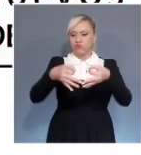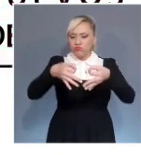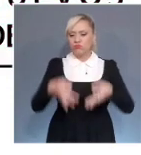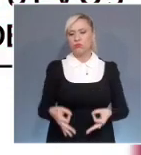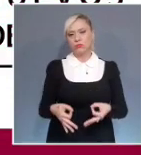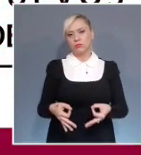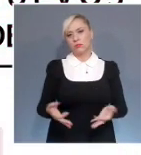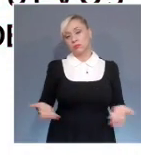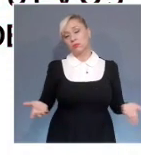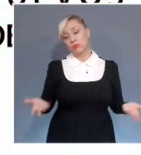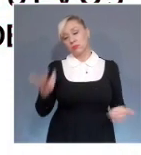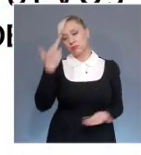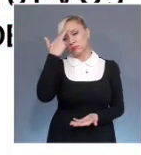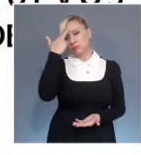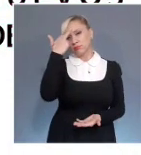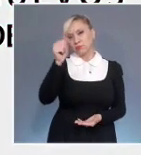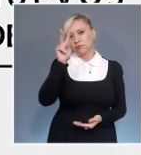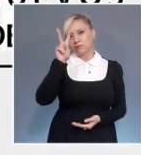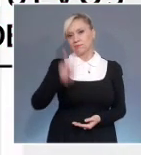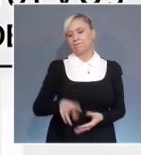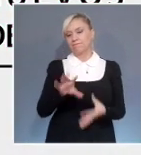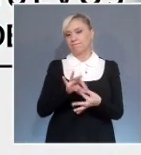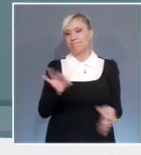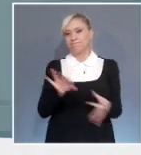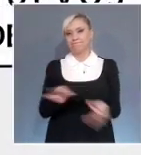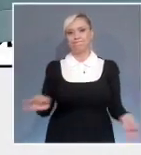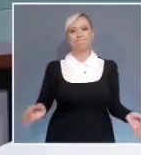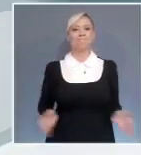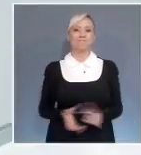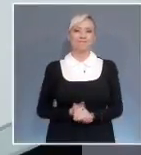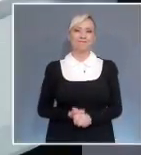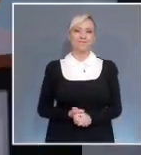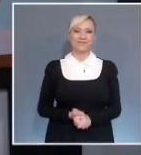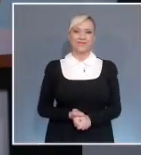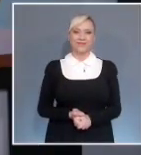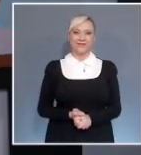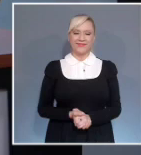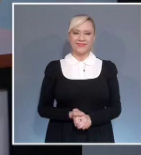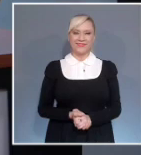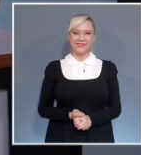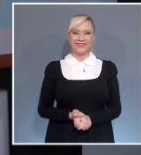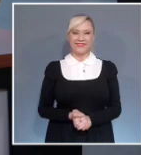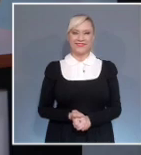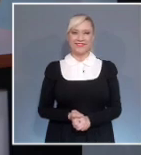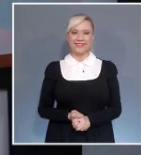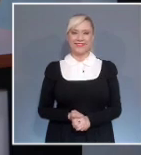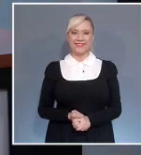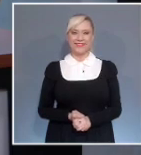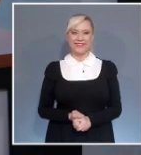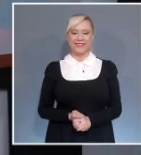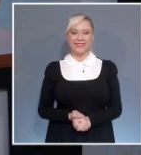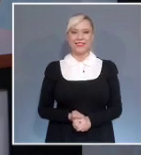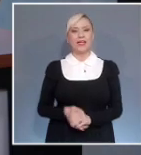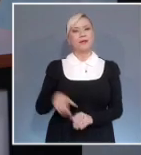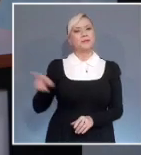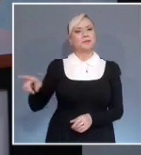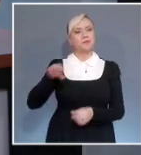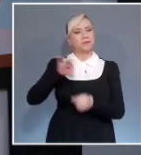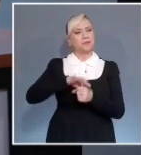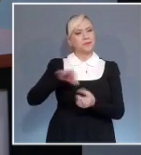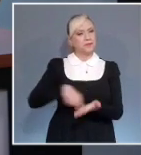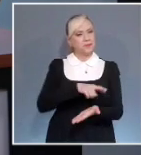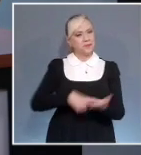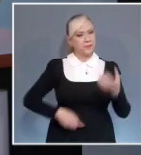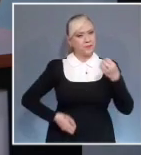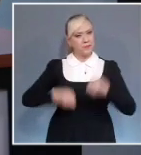Judicial de la Federación, Juan Carlos González. El Tribunal Electoral dio a conocer el proyecto del